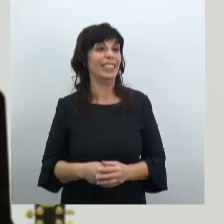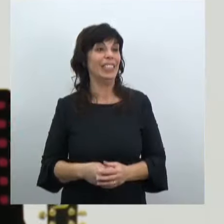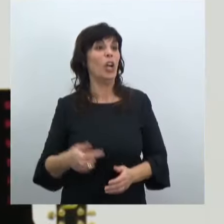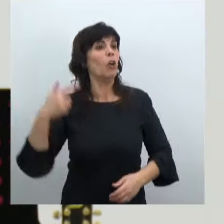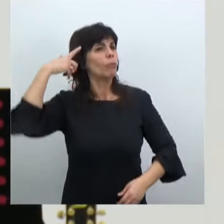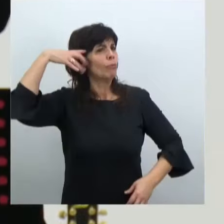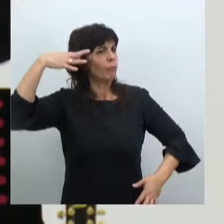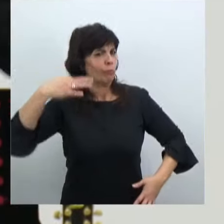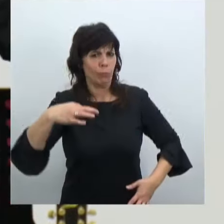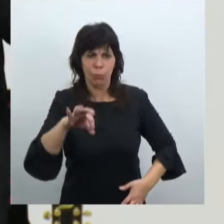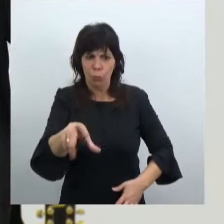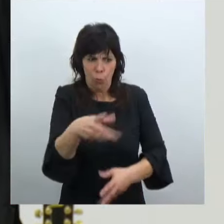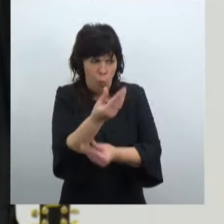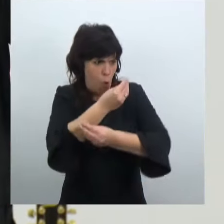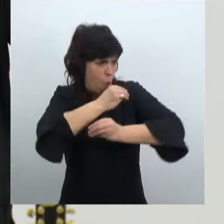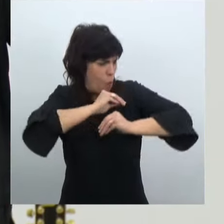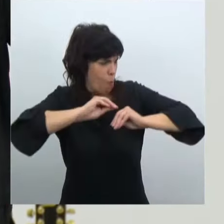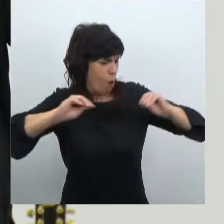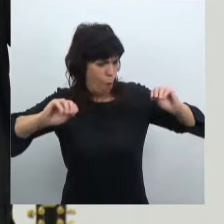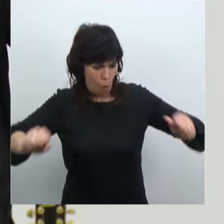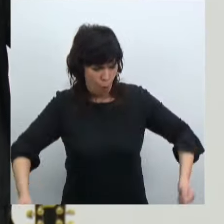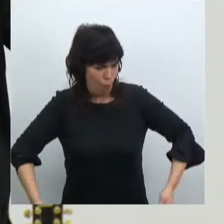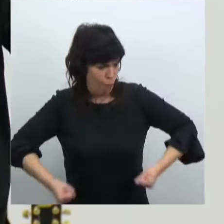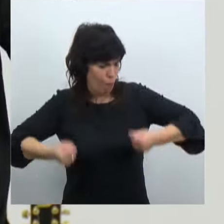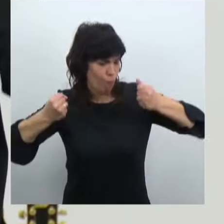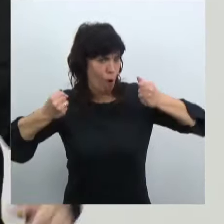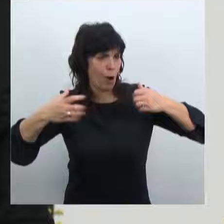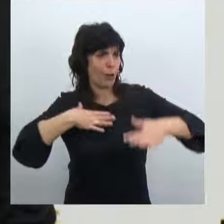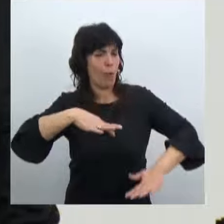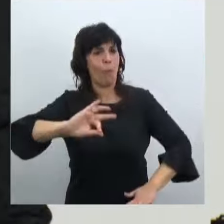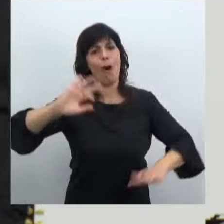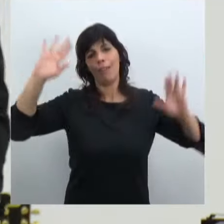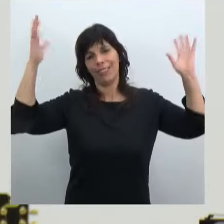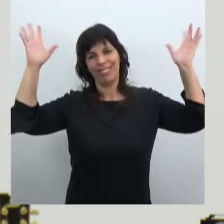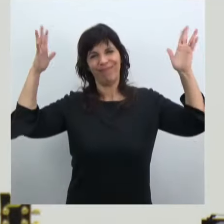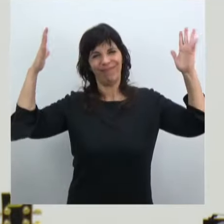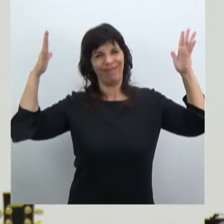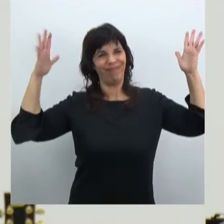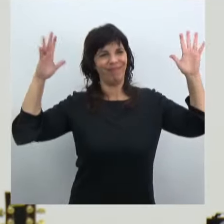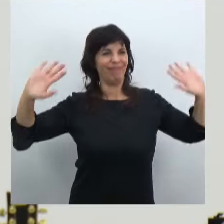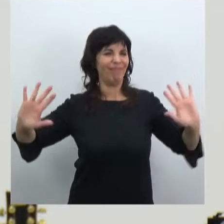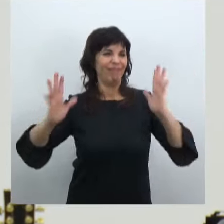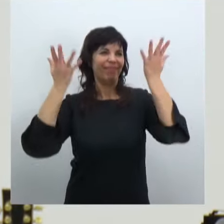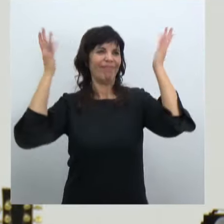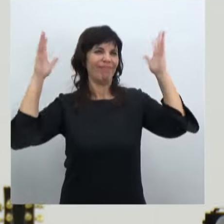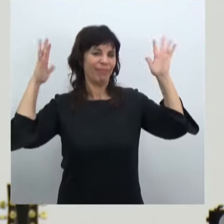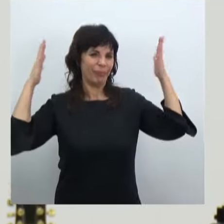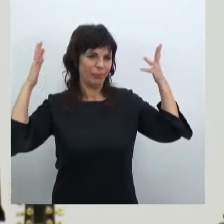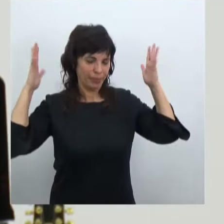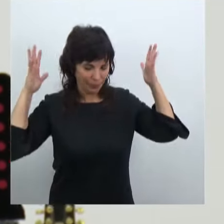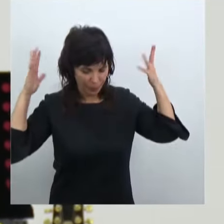Yo creo que lo puedes hacer mucho más fuerte, mucho mejor, para la gloria de Dios. ¡Aleluya!